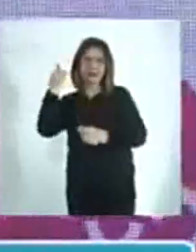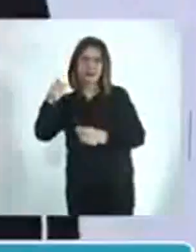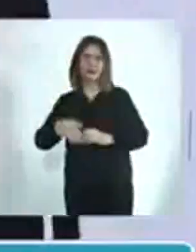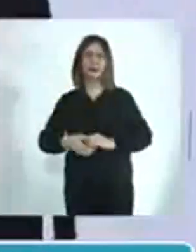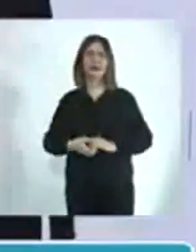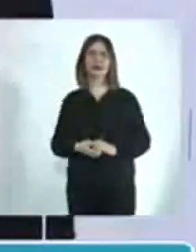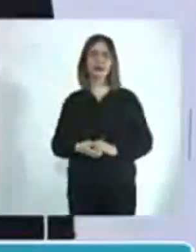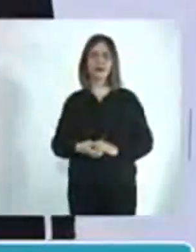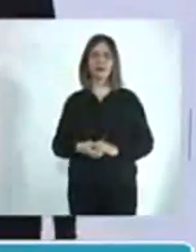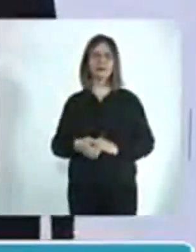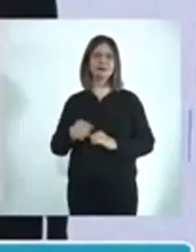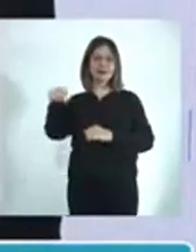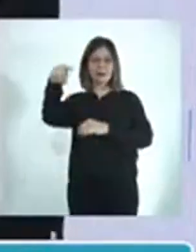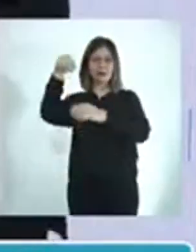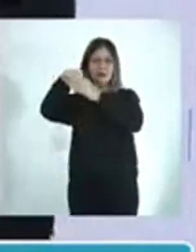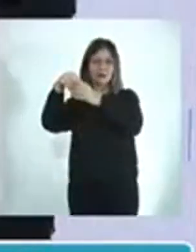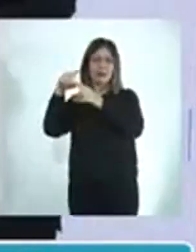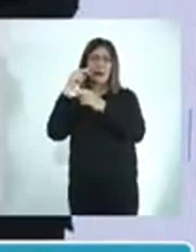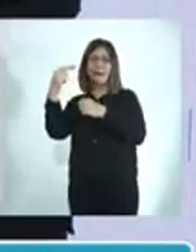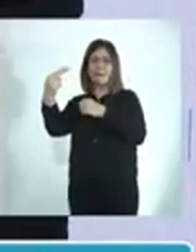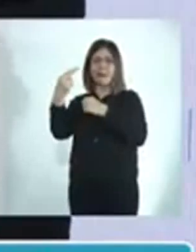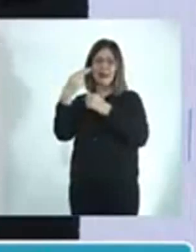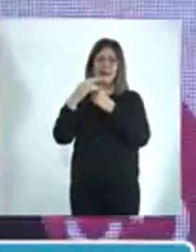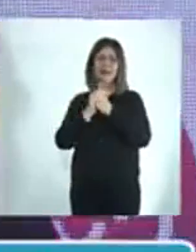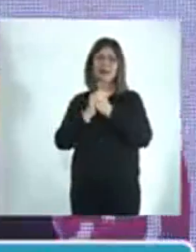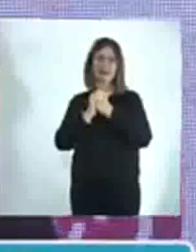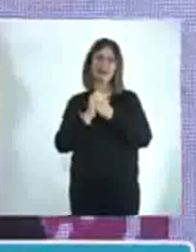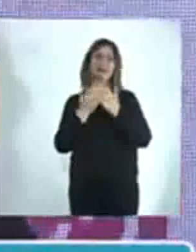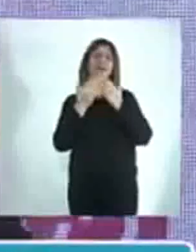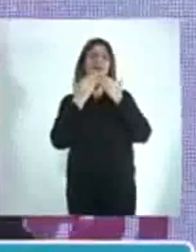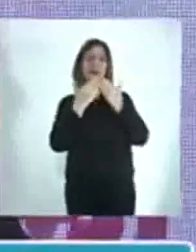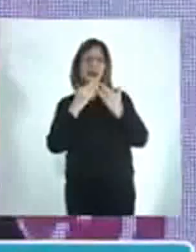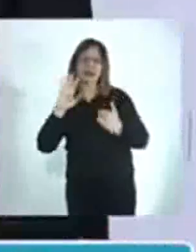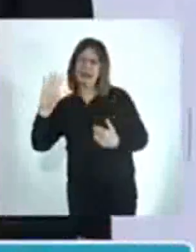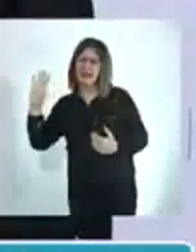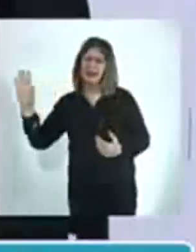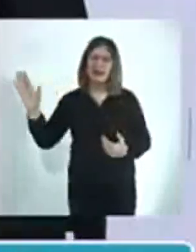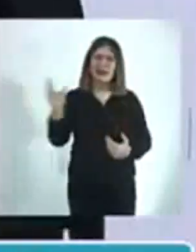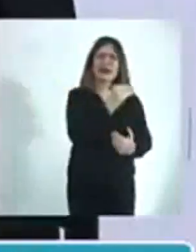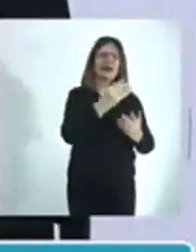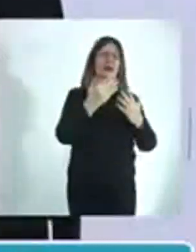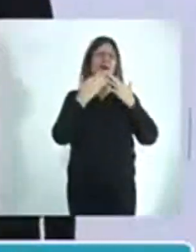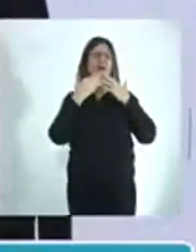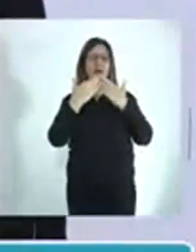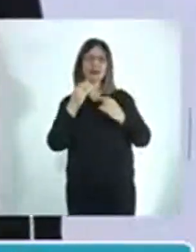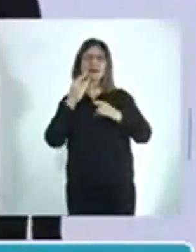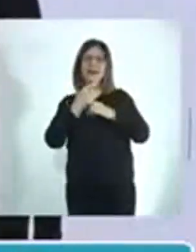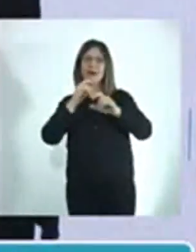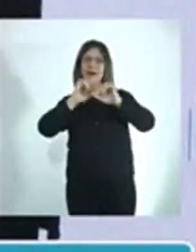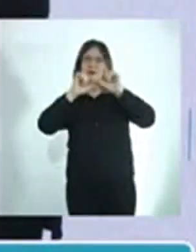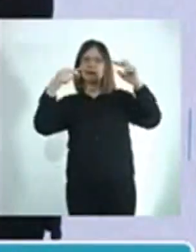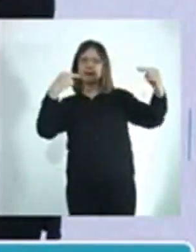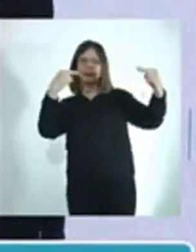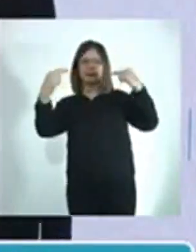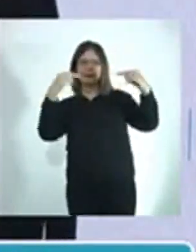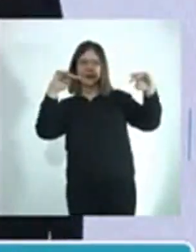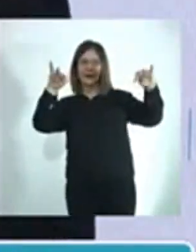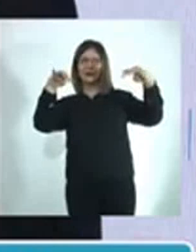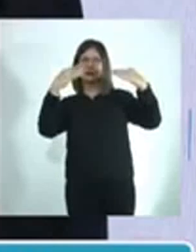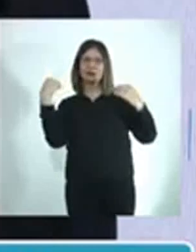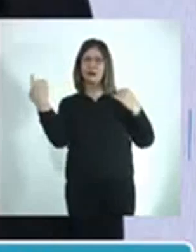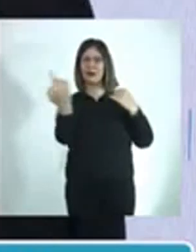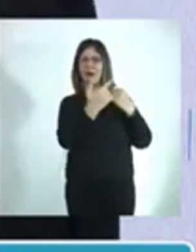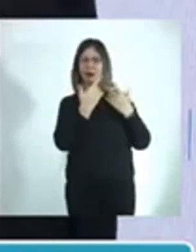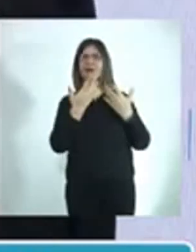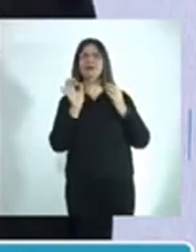ellos que nos están viendo en vivo. Así que, bueno, ¿qué más decirles? Agradecerles la participación constante. Y qué importante, ¿no?, en